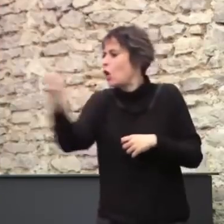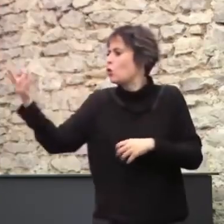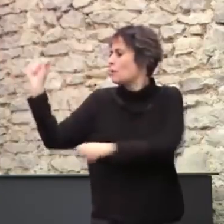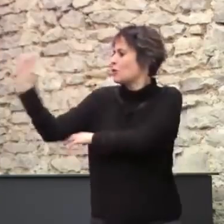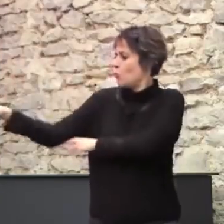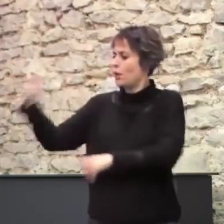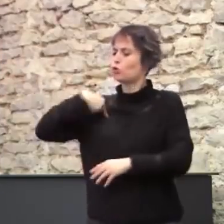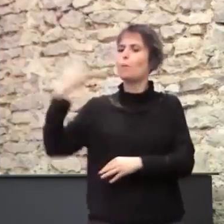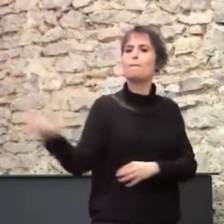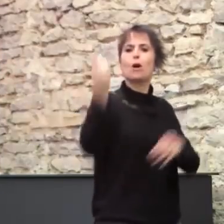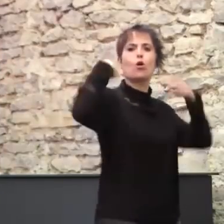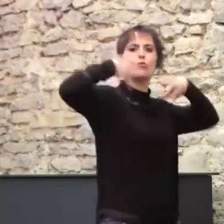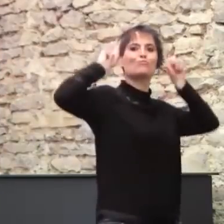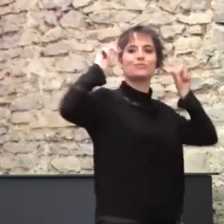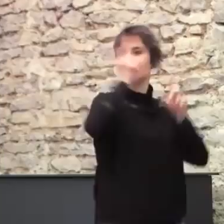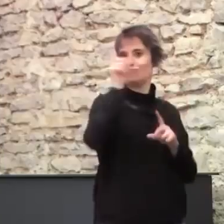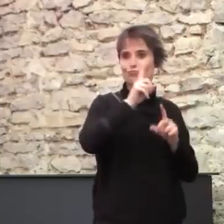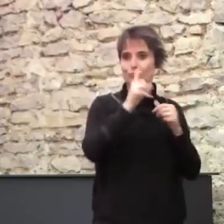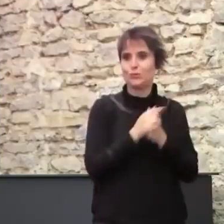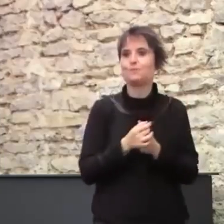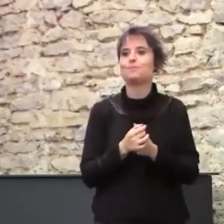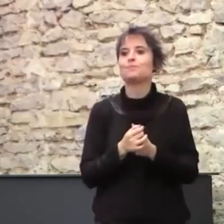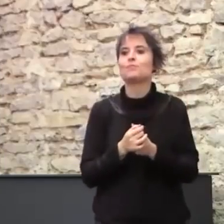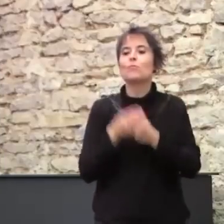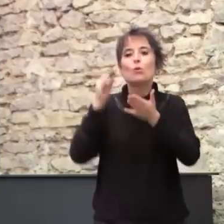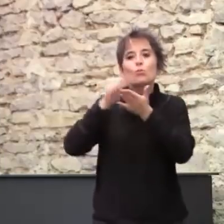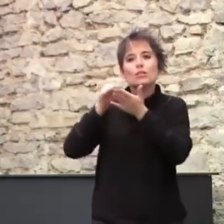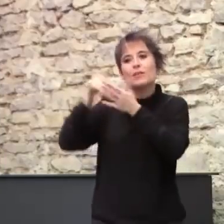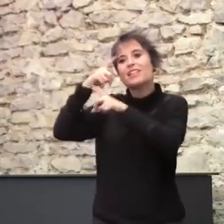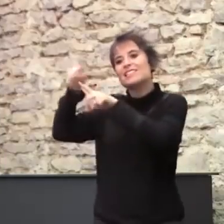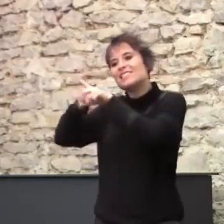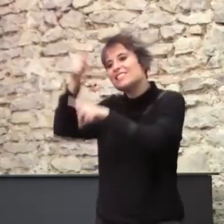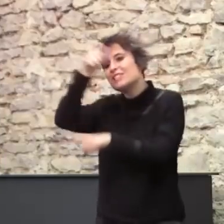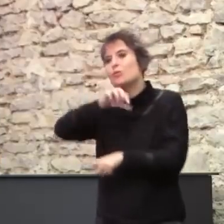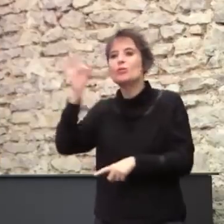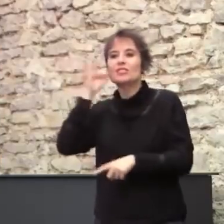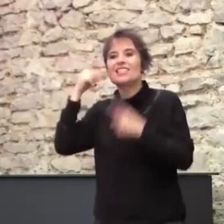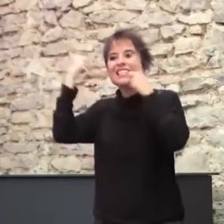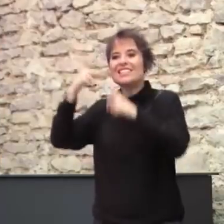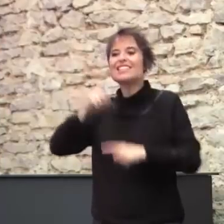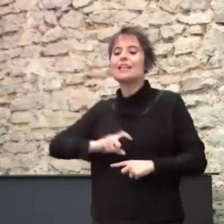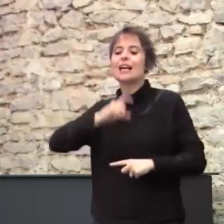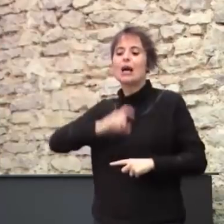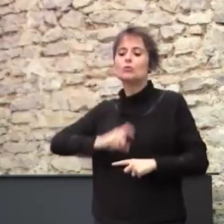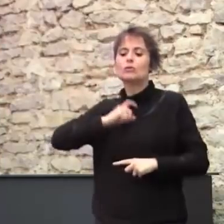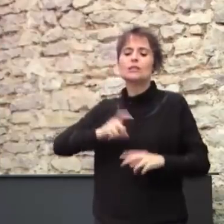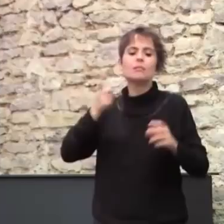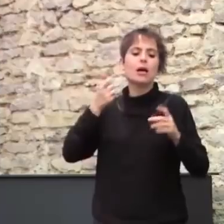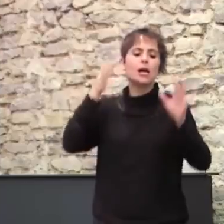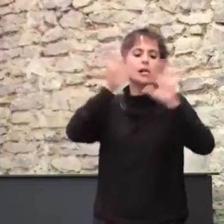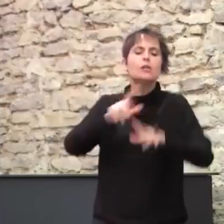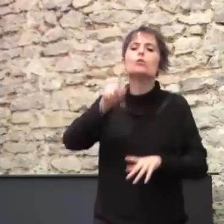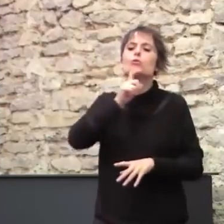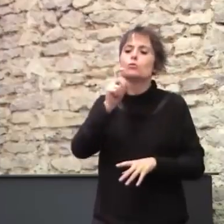son lo peor y tú eres la mejor. Muchas veces los psicólogos y las psicólogas tratan de subir la autoestima de sus pacientes,